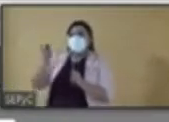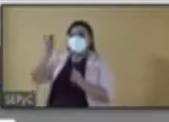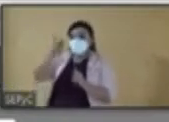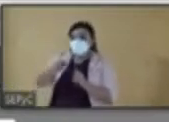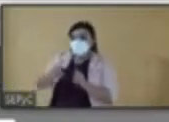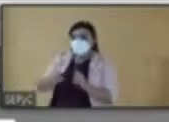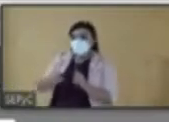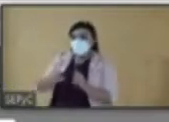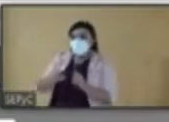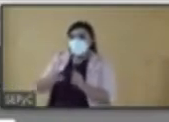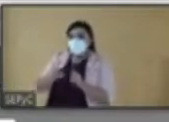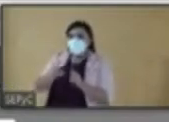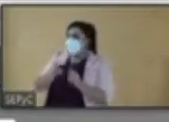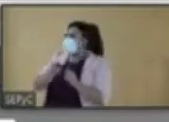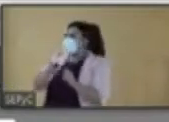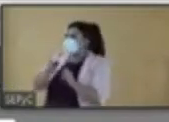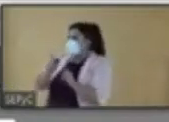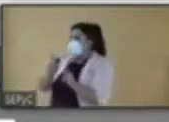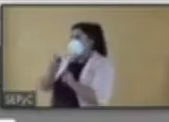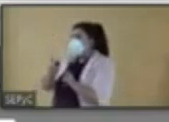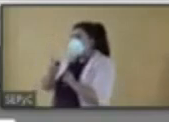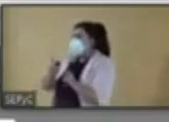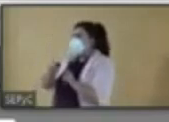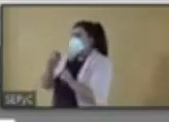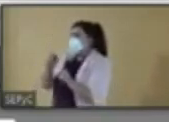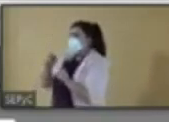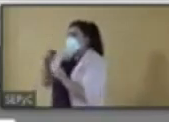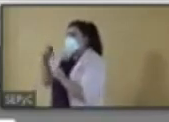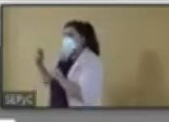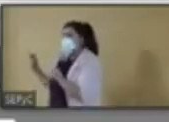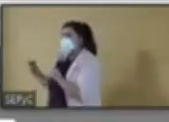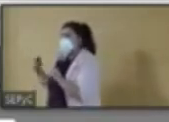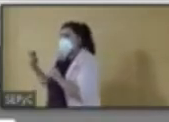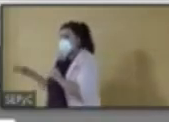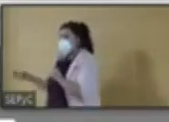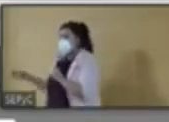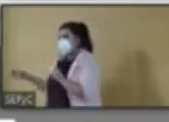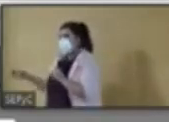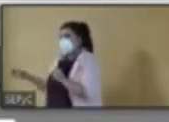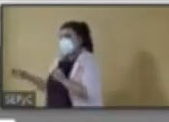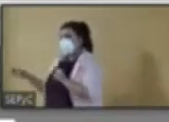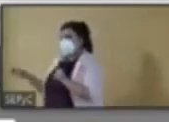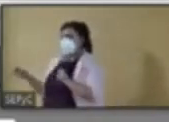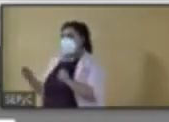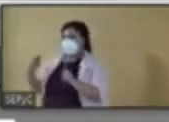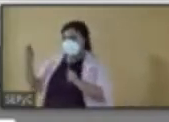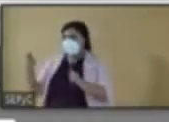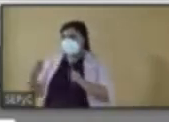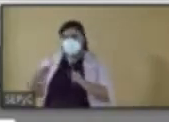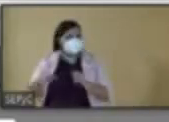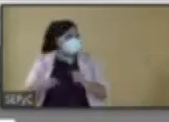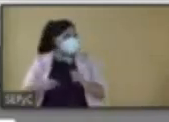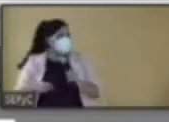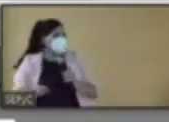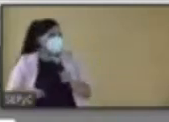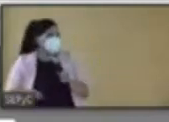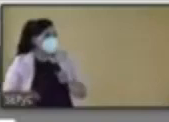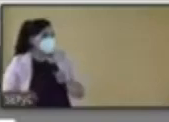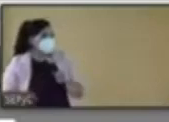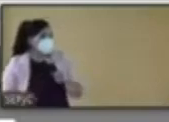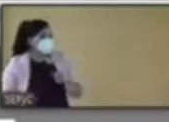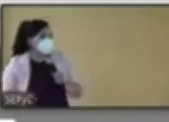como el último saldo que nosotros teníamos o adeudábamos antes de ser sujetos al cumplimiento de esta declaración. De ahí podremos retomar